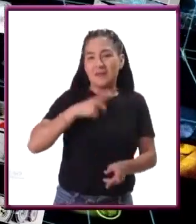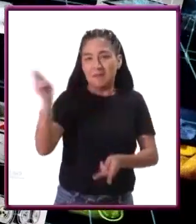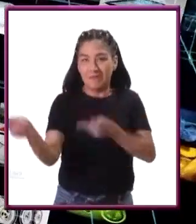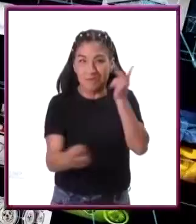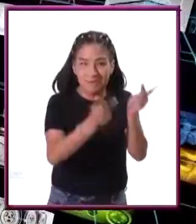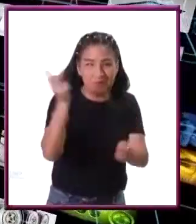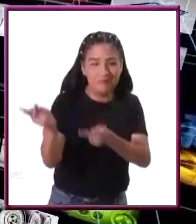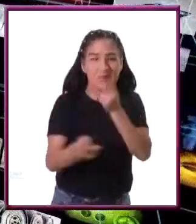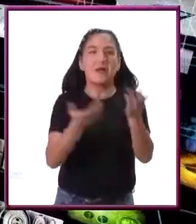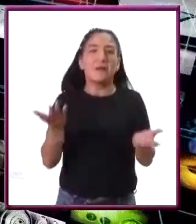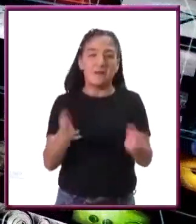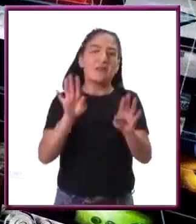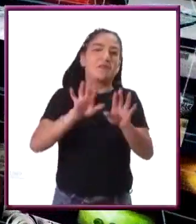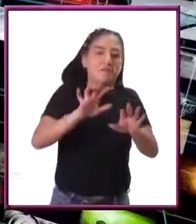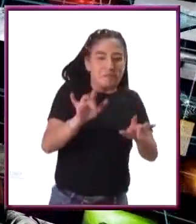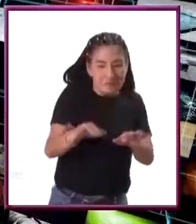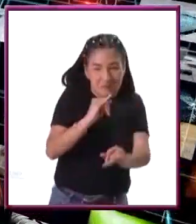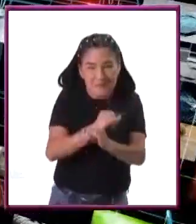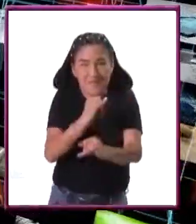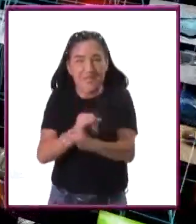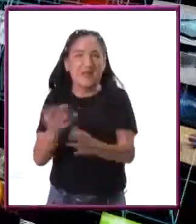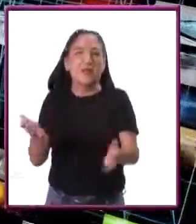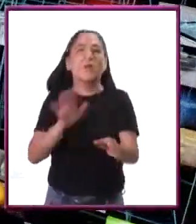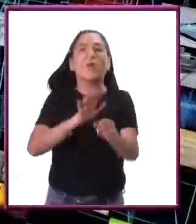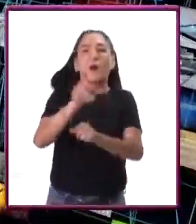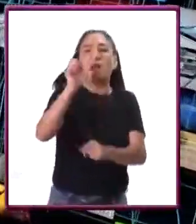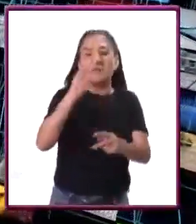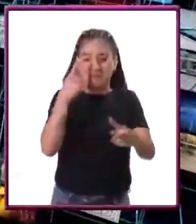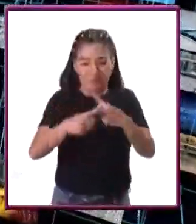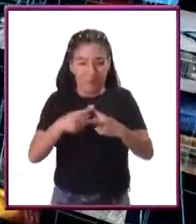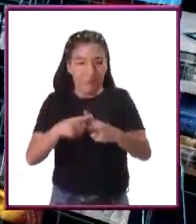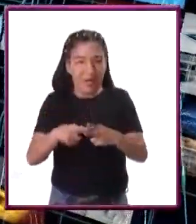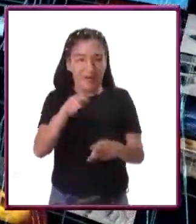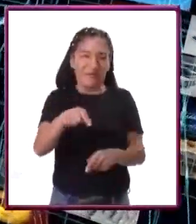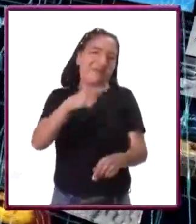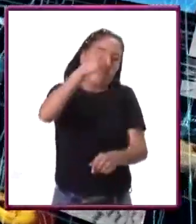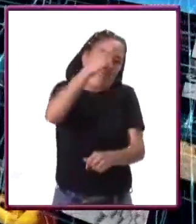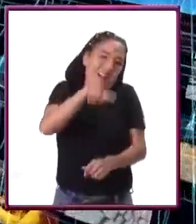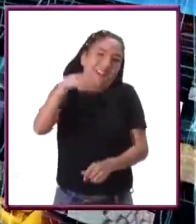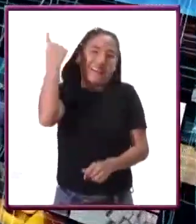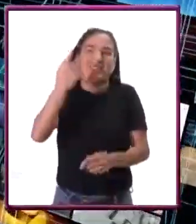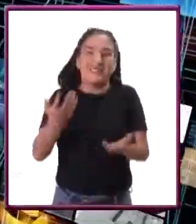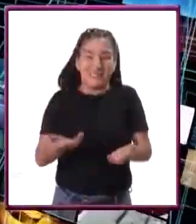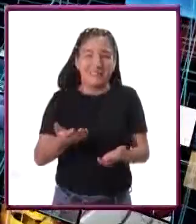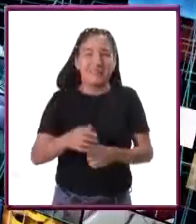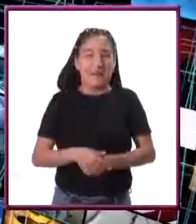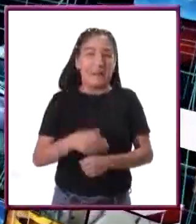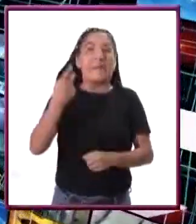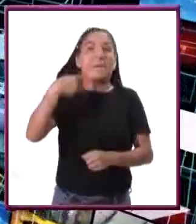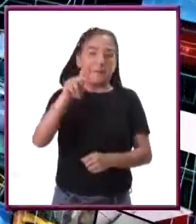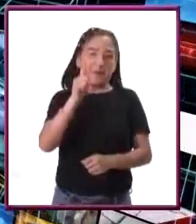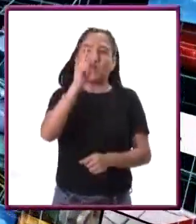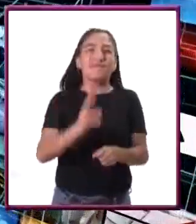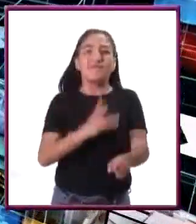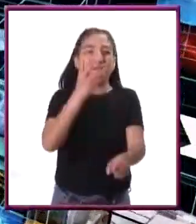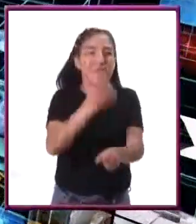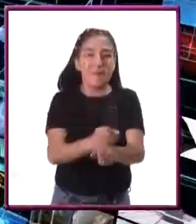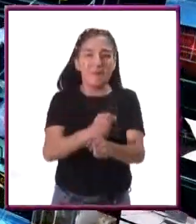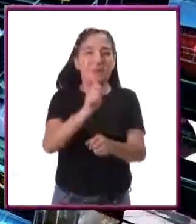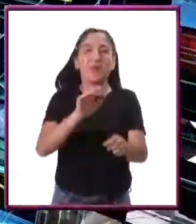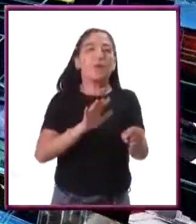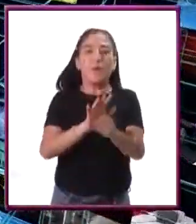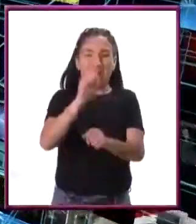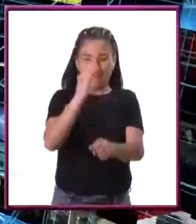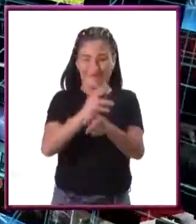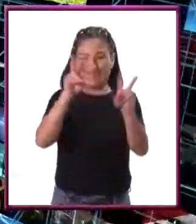es digital, definitivamente el cálculo se facilita muchísimo y bueno, nada más para cerrar, redondear este tema, siempre que